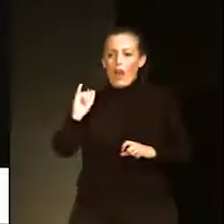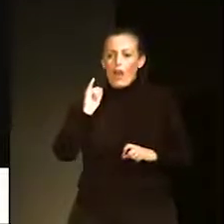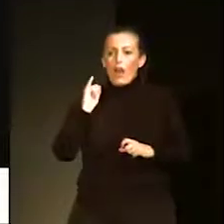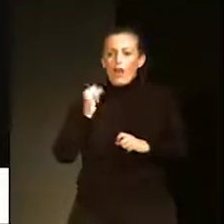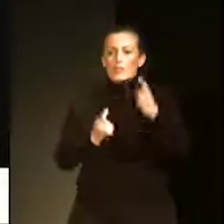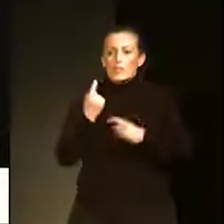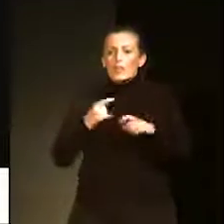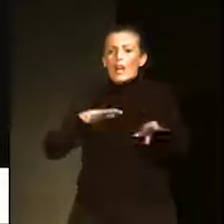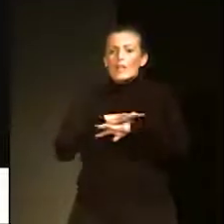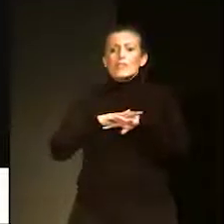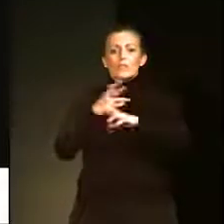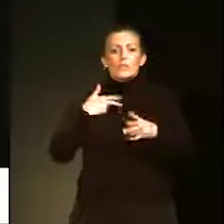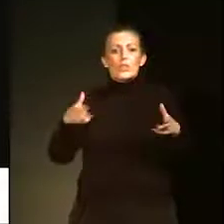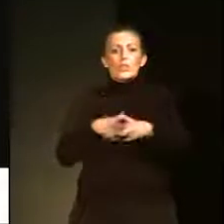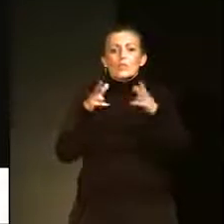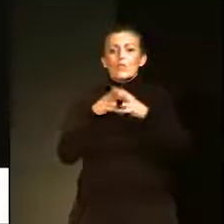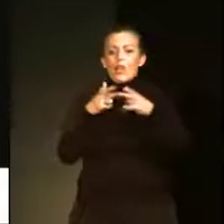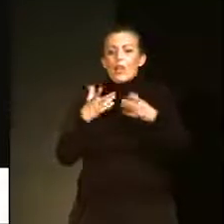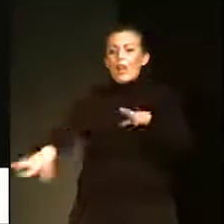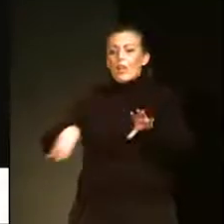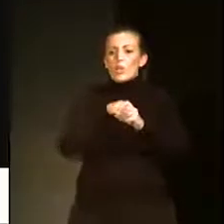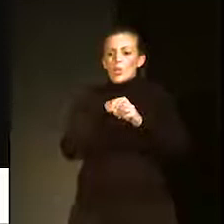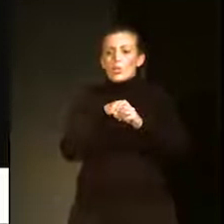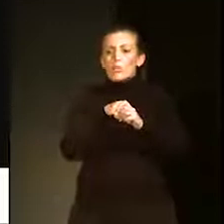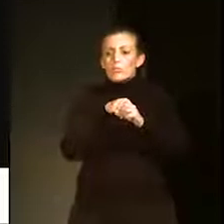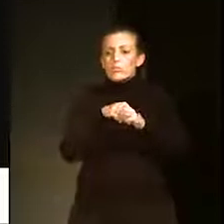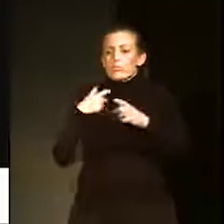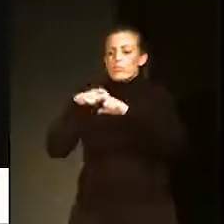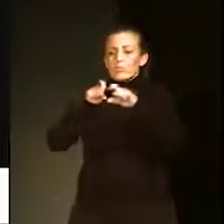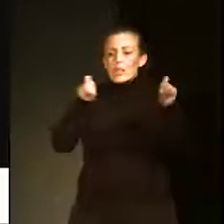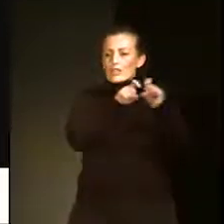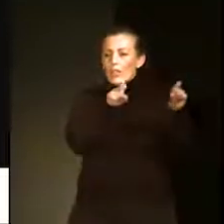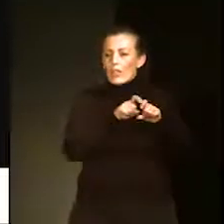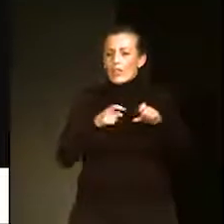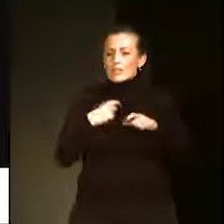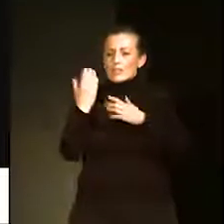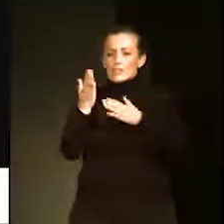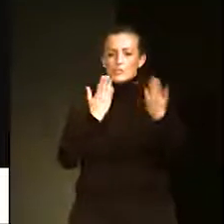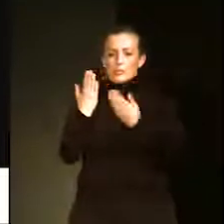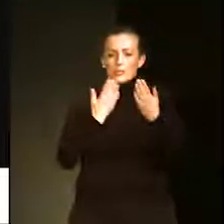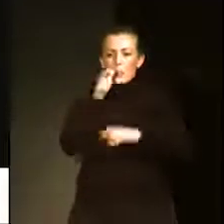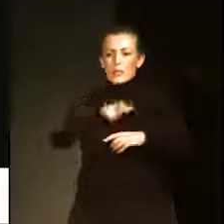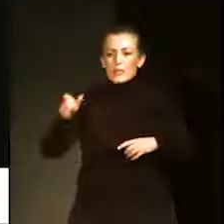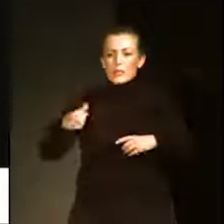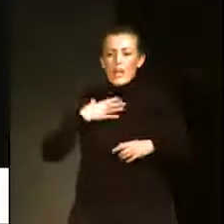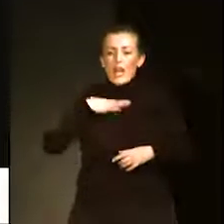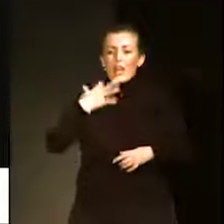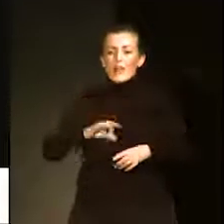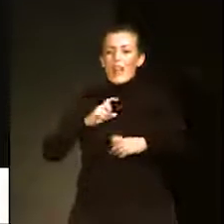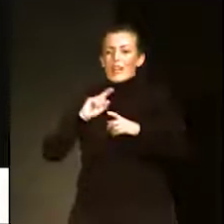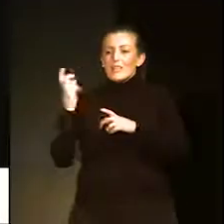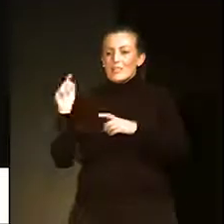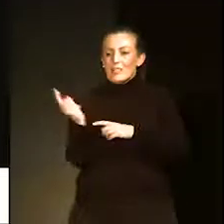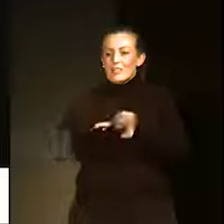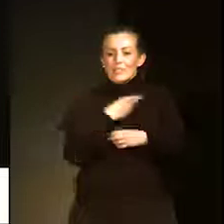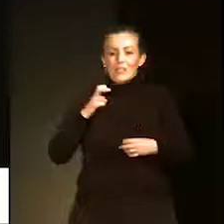forman parte de ese tejido social de inclusión y de entidades que representan a personas con capacidades distintas, como